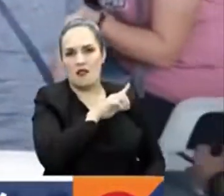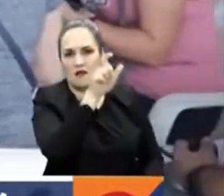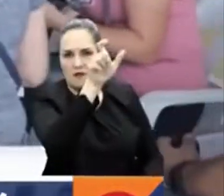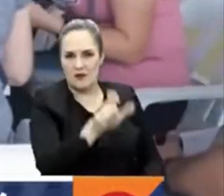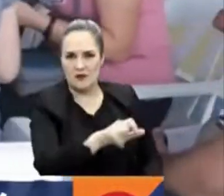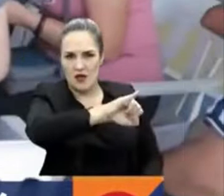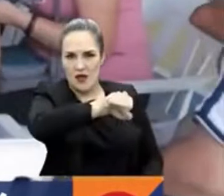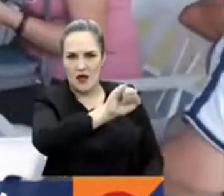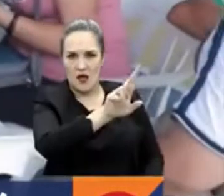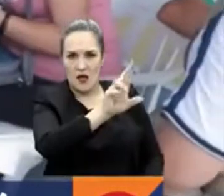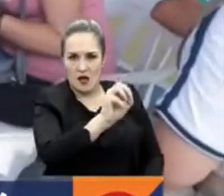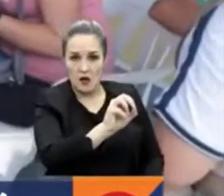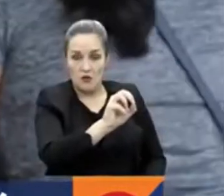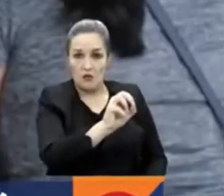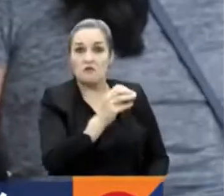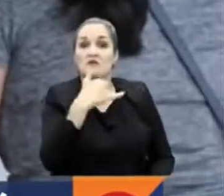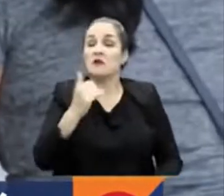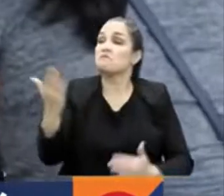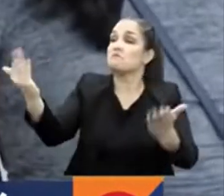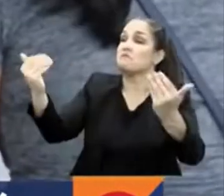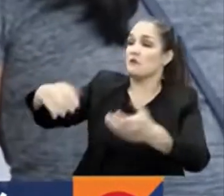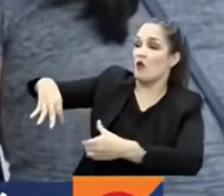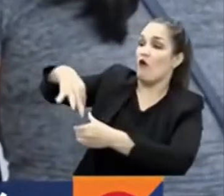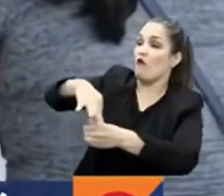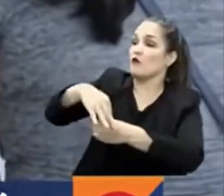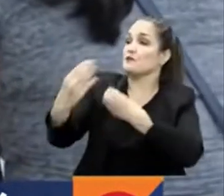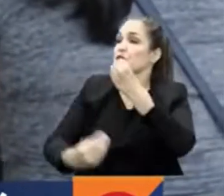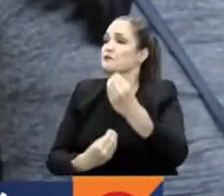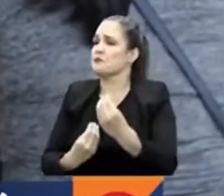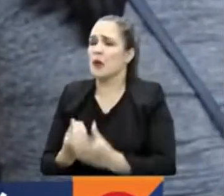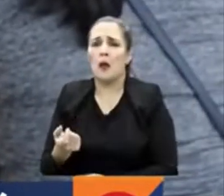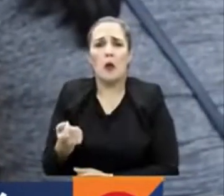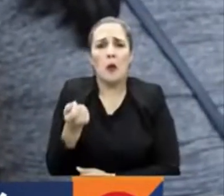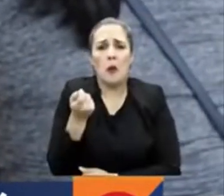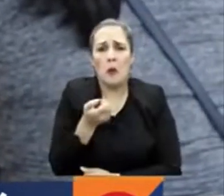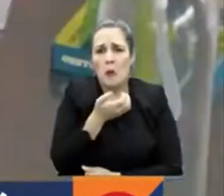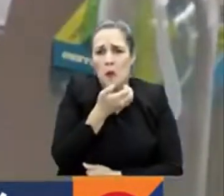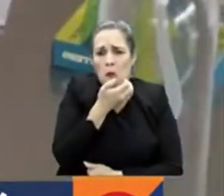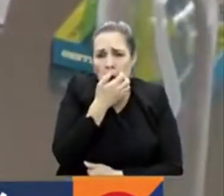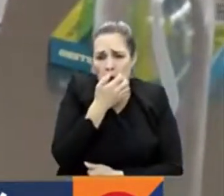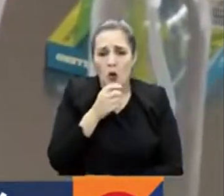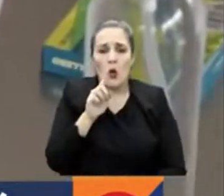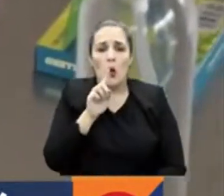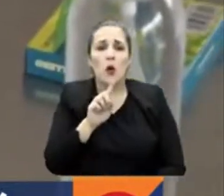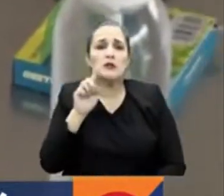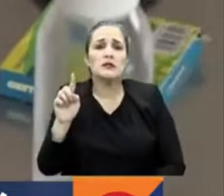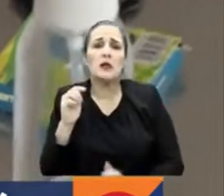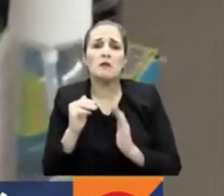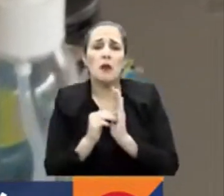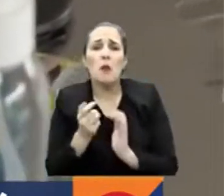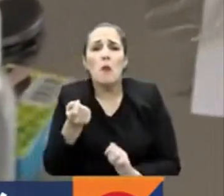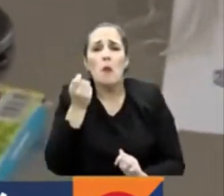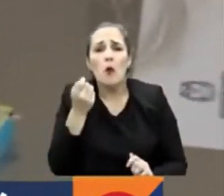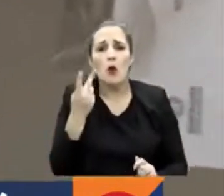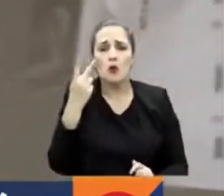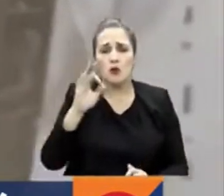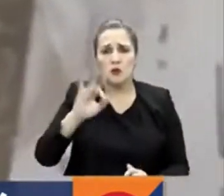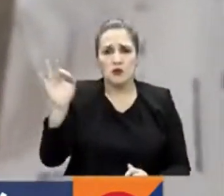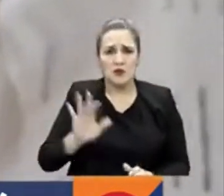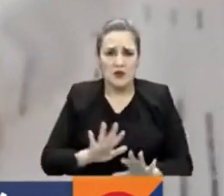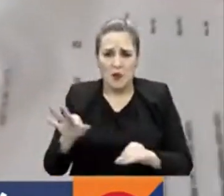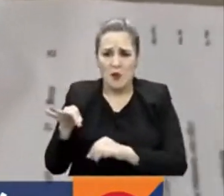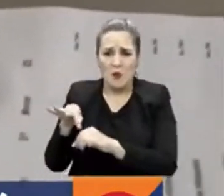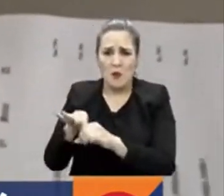estaban habilitadas para votar en la capital del norte de Santander, pero tan solo 11.000 ciudadanos acudieron a las urnas. Cerca